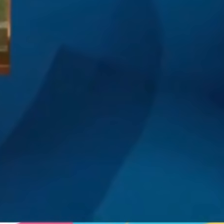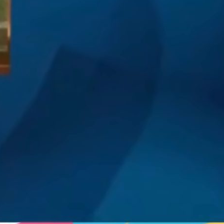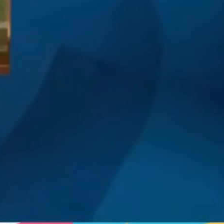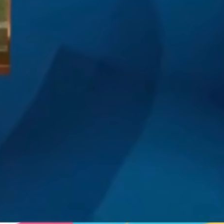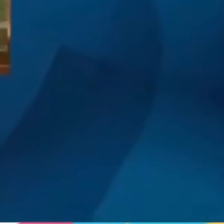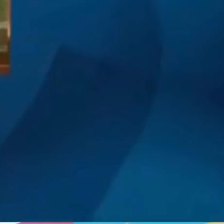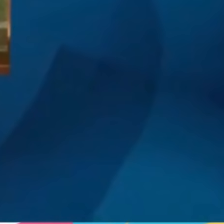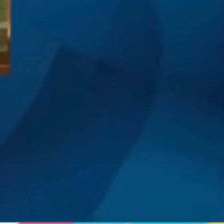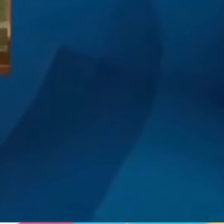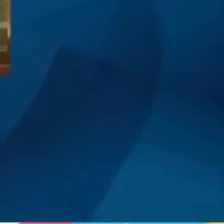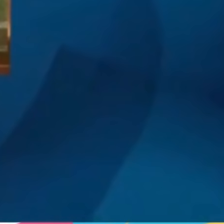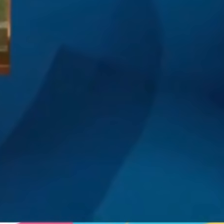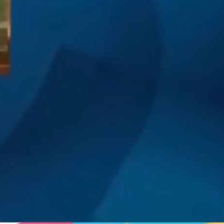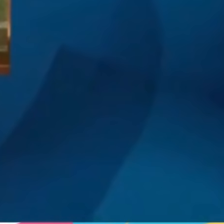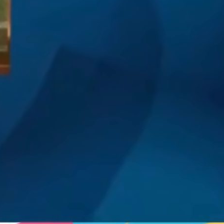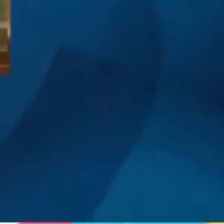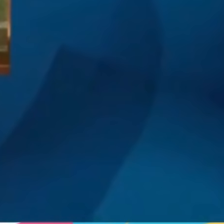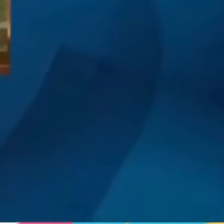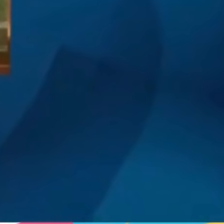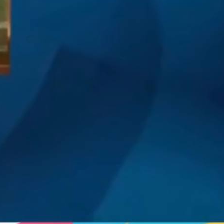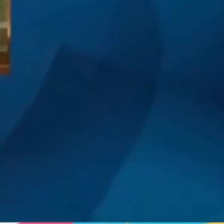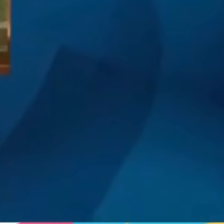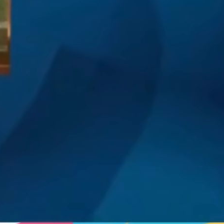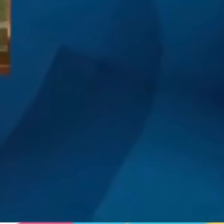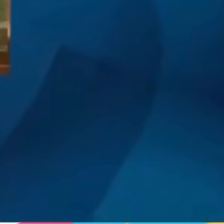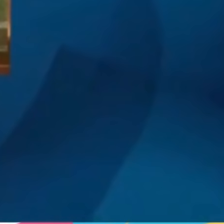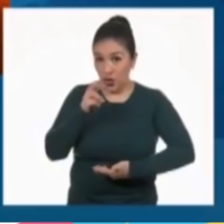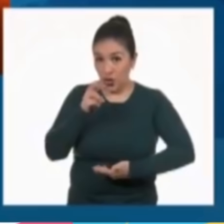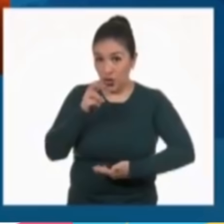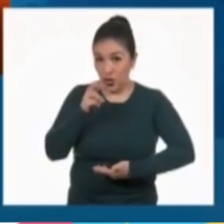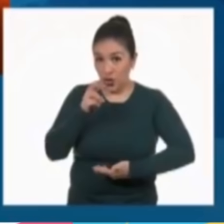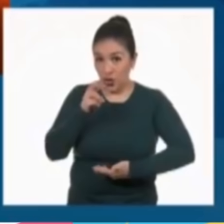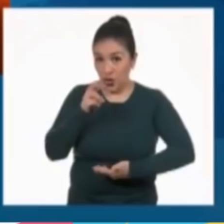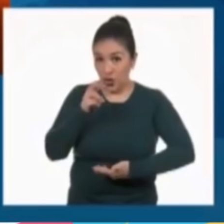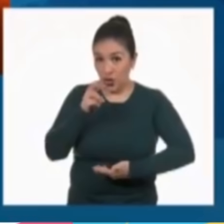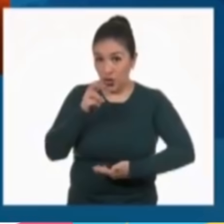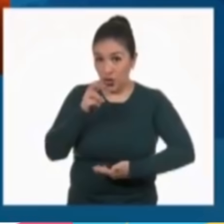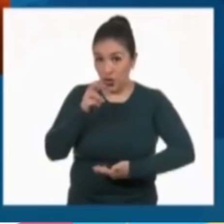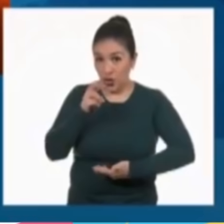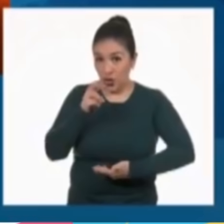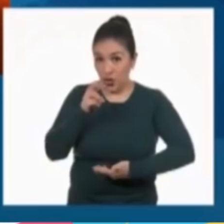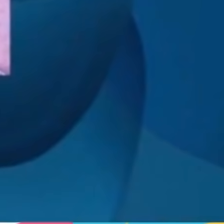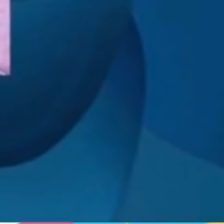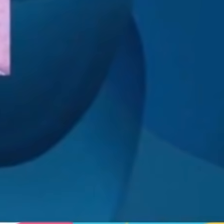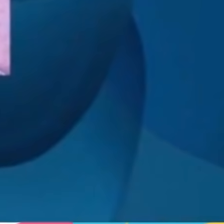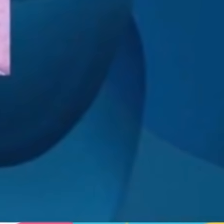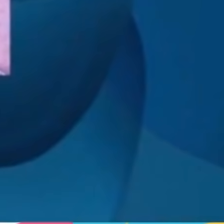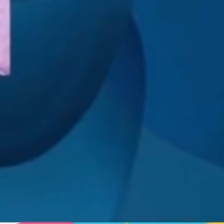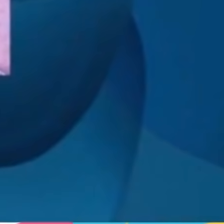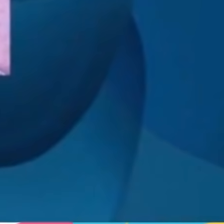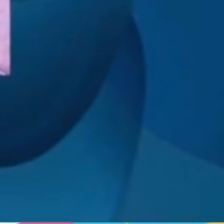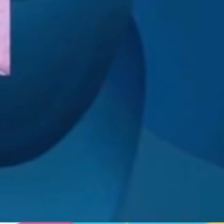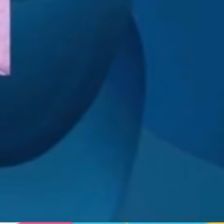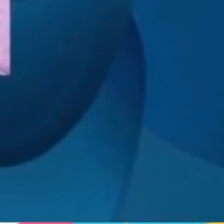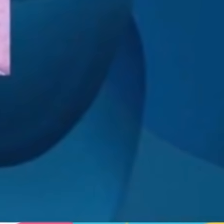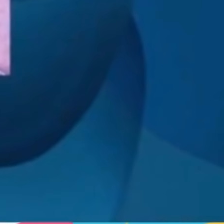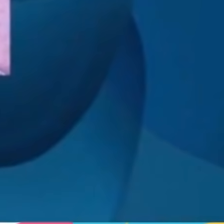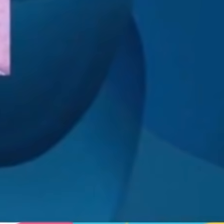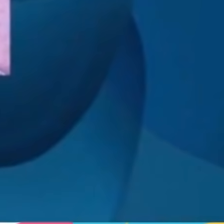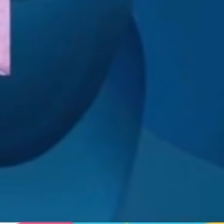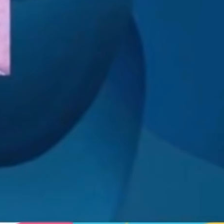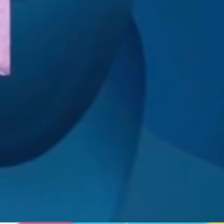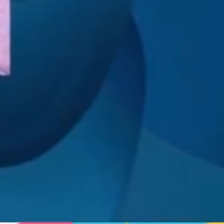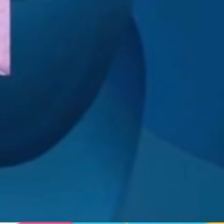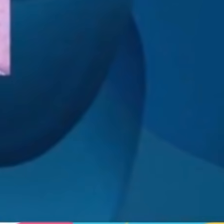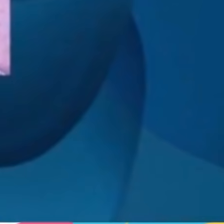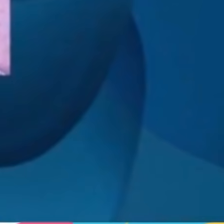un bebé especial. Mis papás no me decían, pero estaban preocupados, pero él y yo nos entendíamos. No era como lo había imaginado, pero se